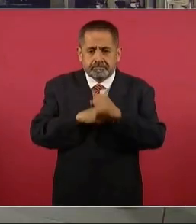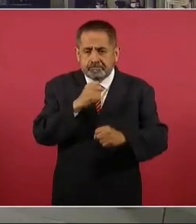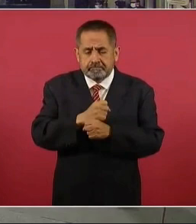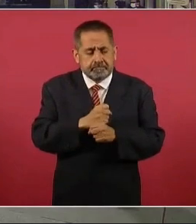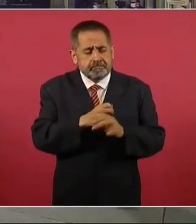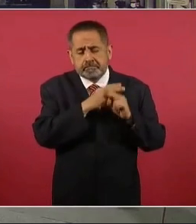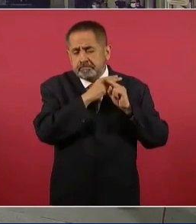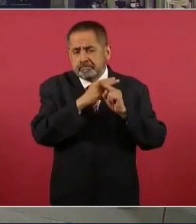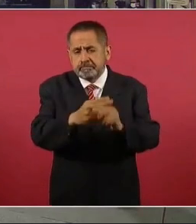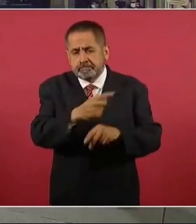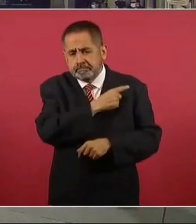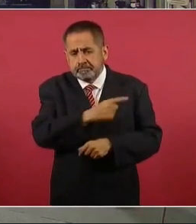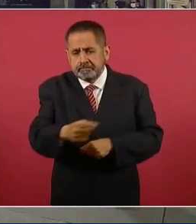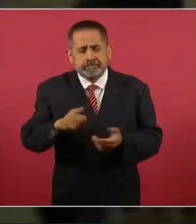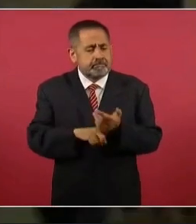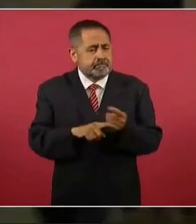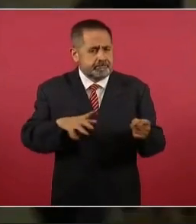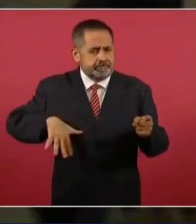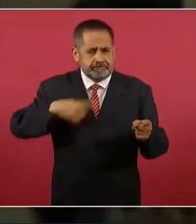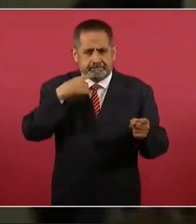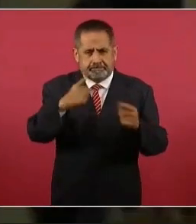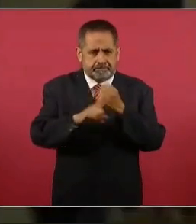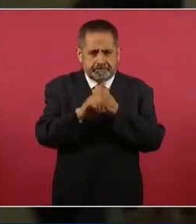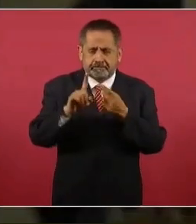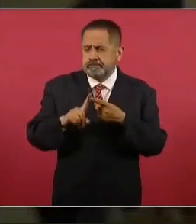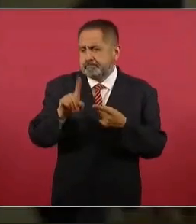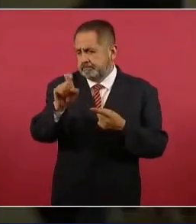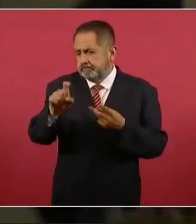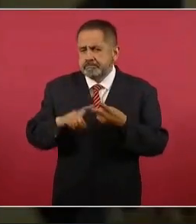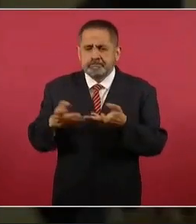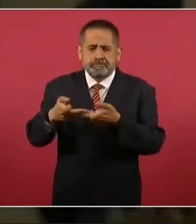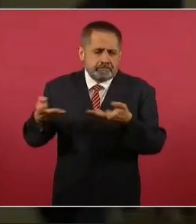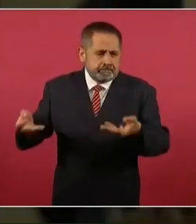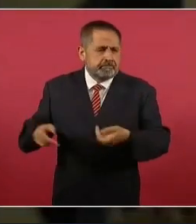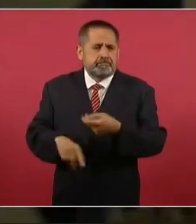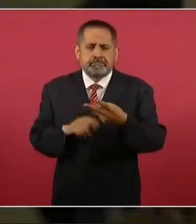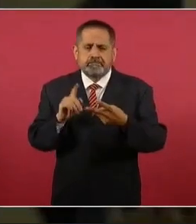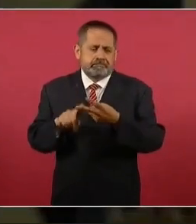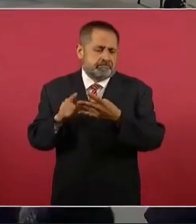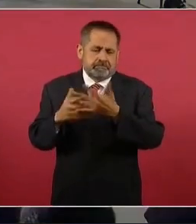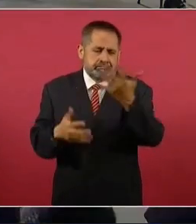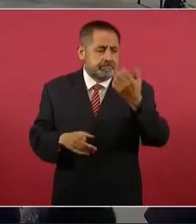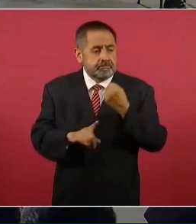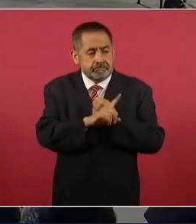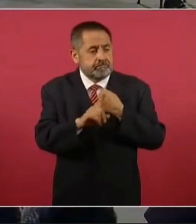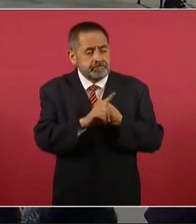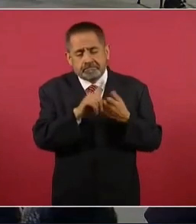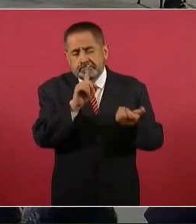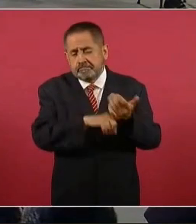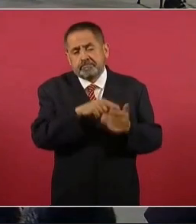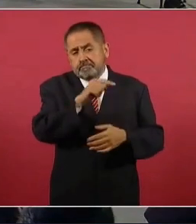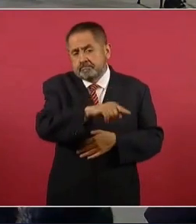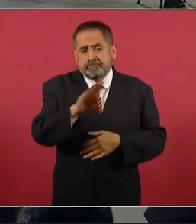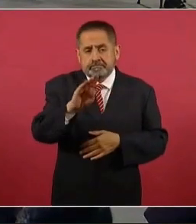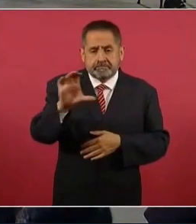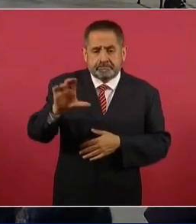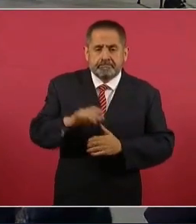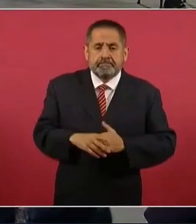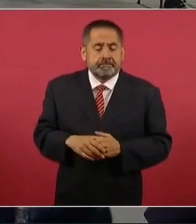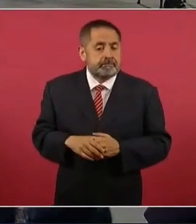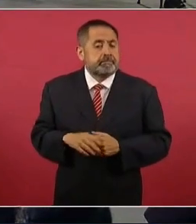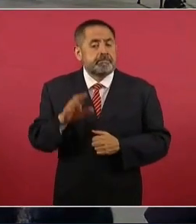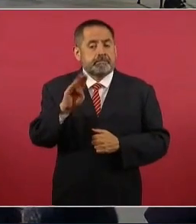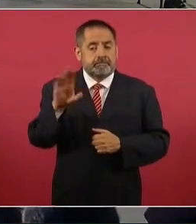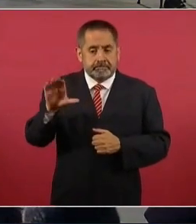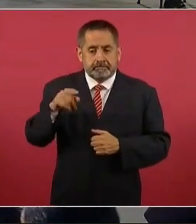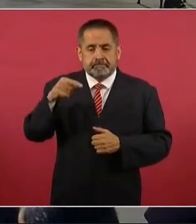cuales precisamente problemas como el que le señalo, el agua, la tenencia de la tierra, se convirtieron en tema muy delicado. Baja California,